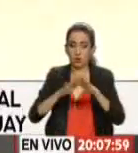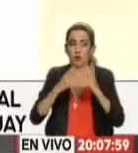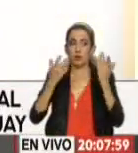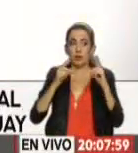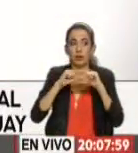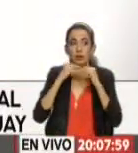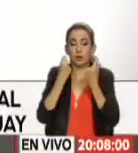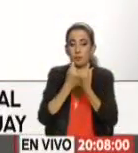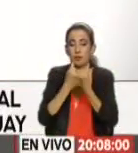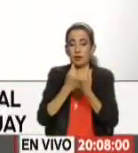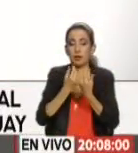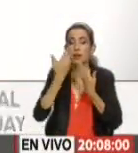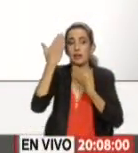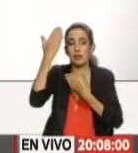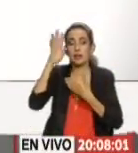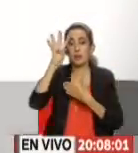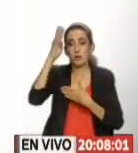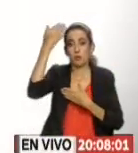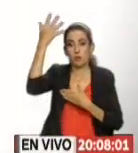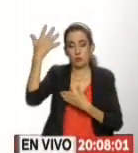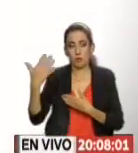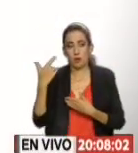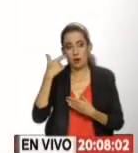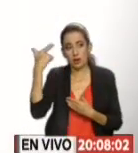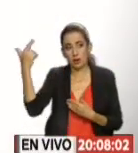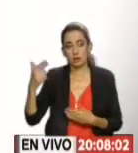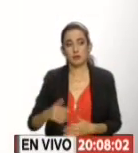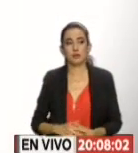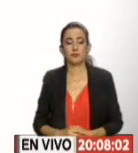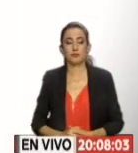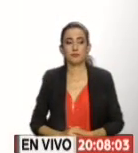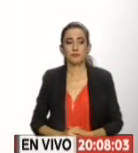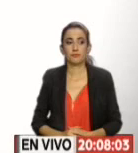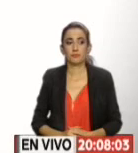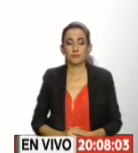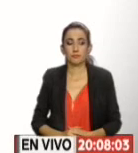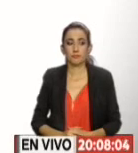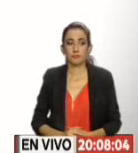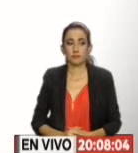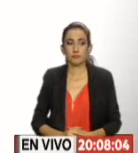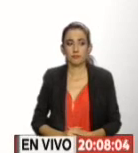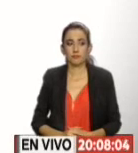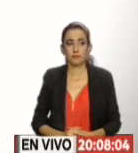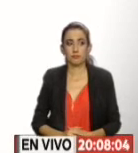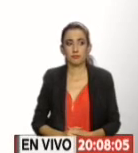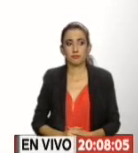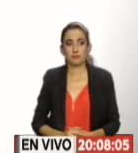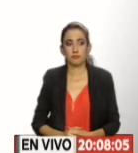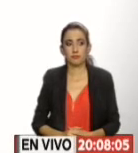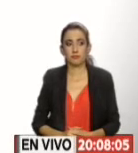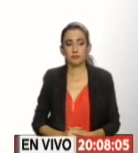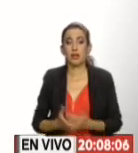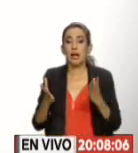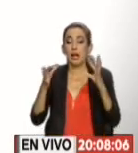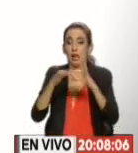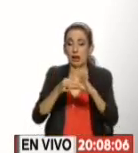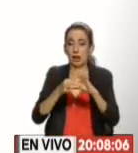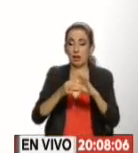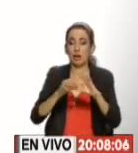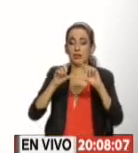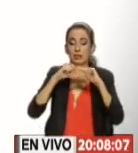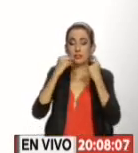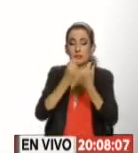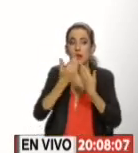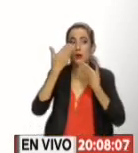candidato Jefferson Pérez, tendrá 4 concejales: Andrés Ugalde, Marisol Peñalosa, Diego Morales y Omar Álvarez. La Alianza Igualdad Creo tendrá también